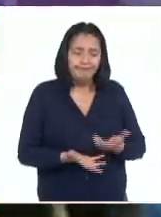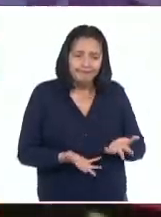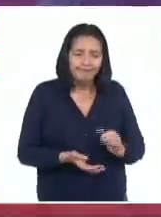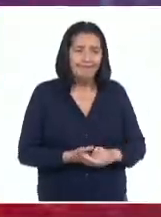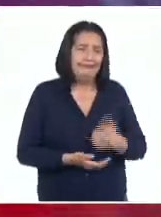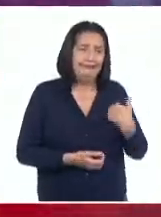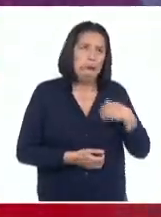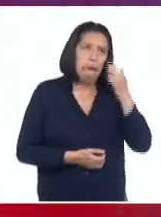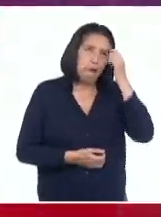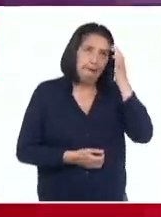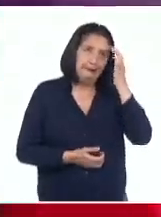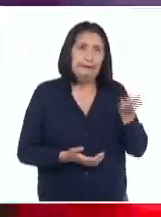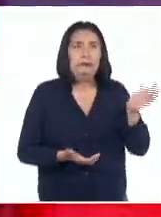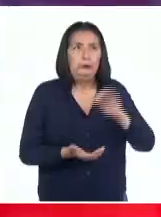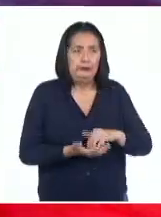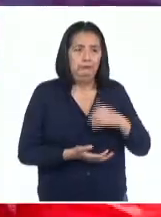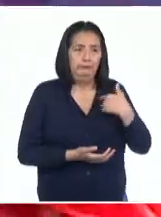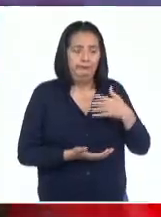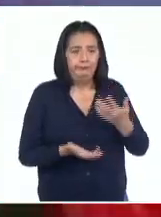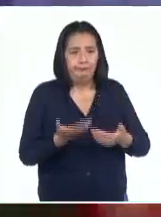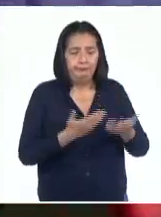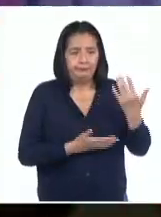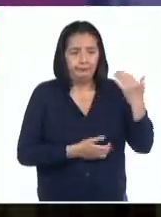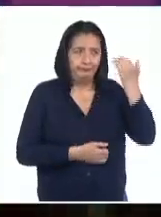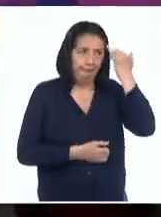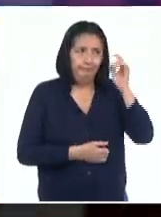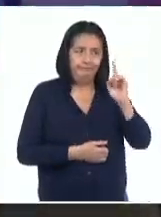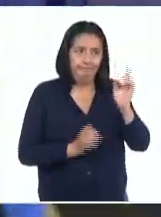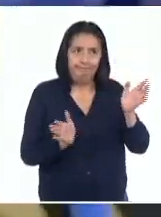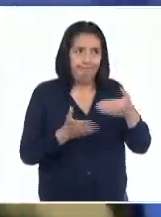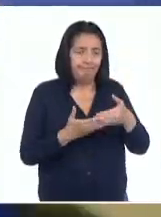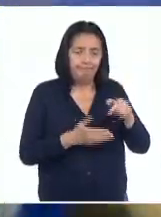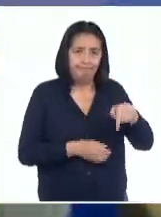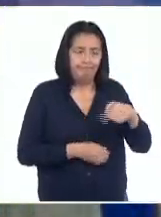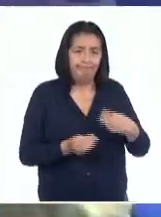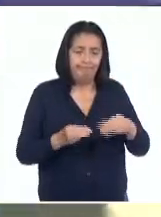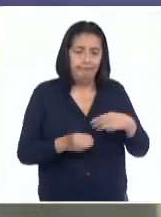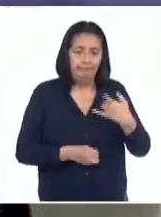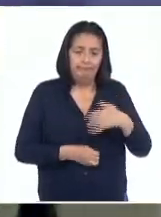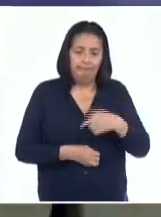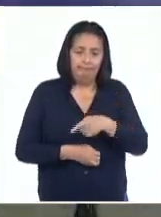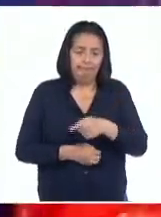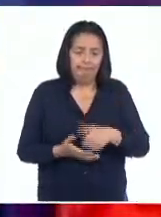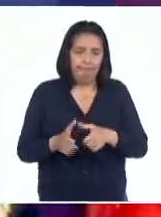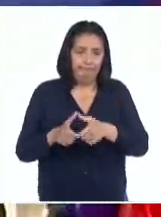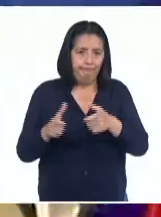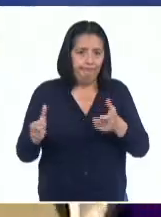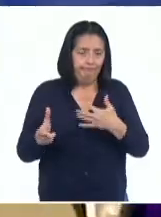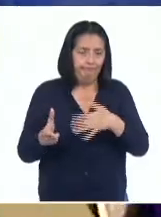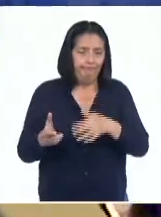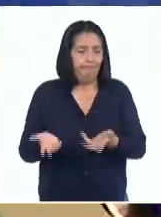da nos hace repensar ciertas cosas si en algún momento la idea era no cerrar este mercado por la envergadura por lo que significa